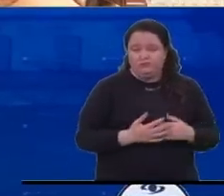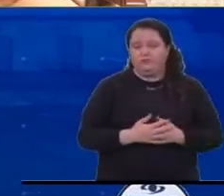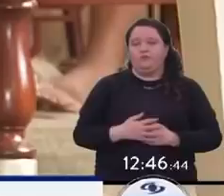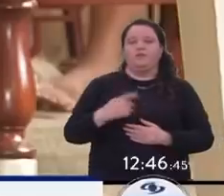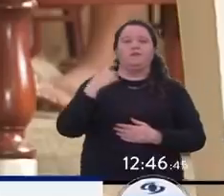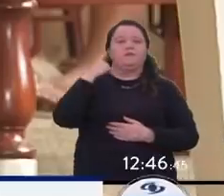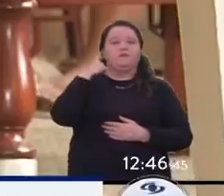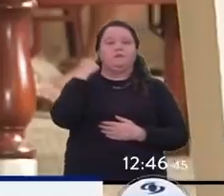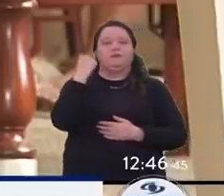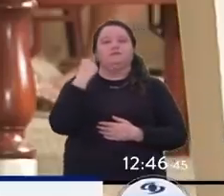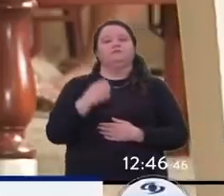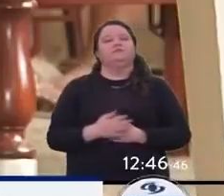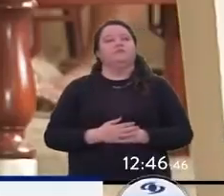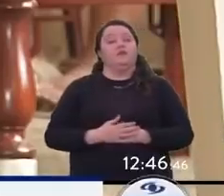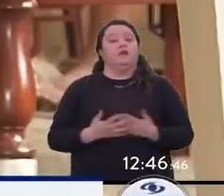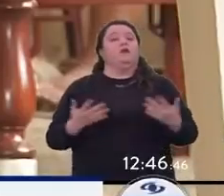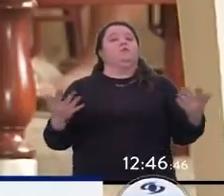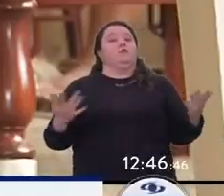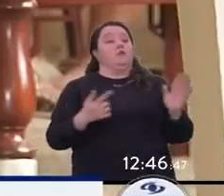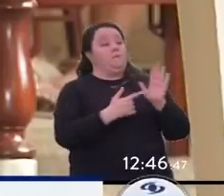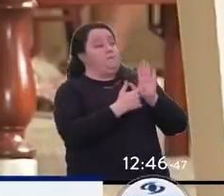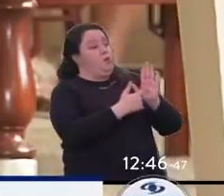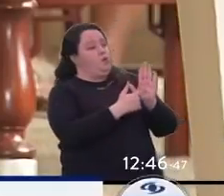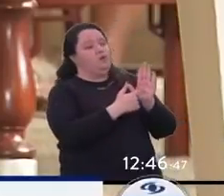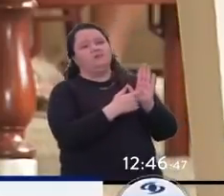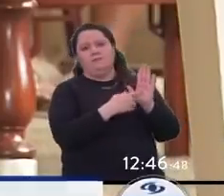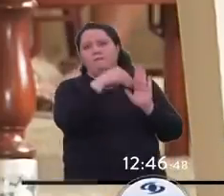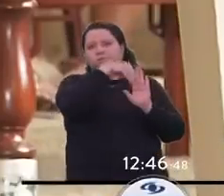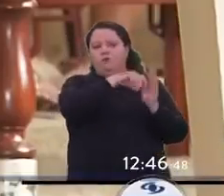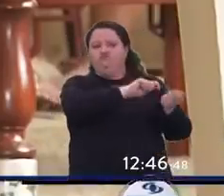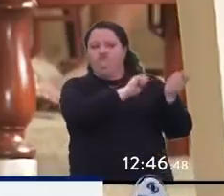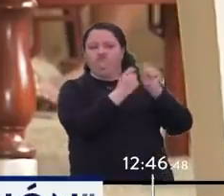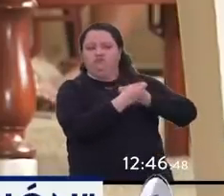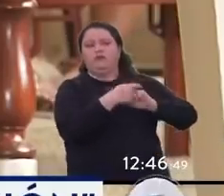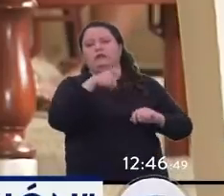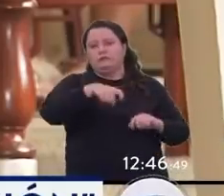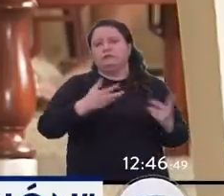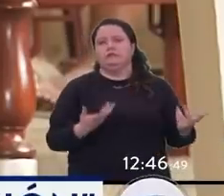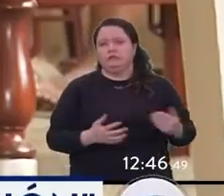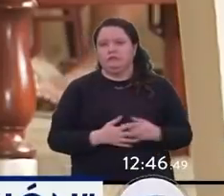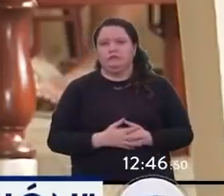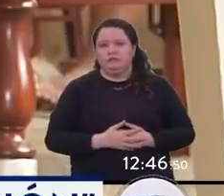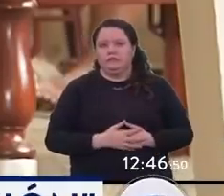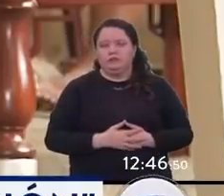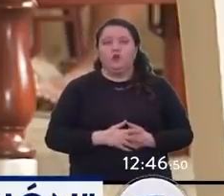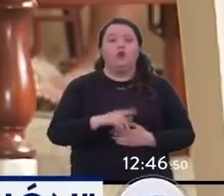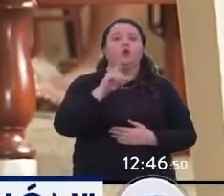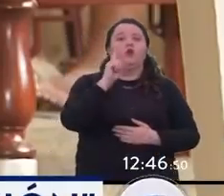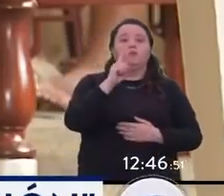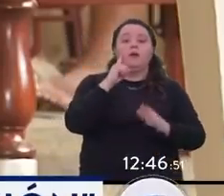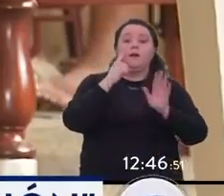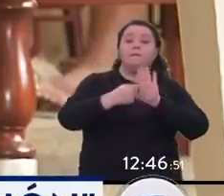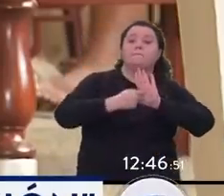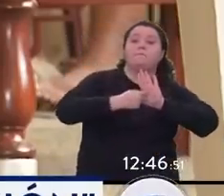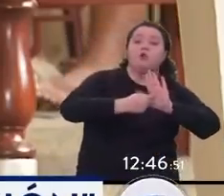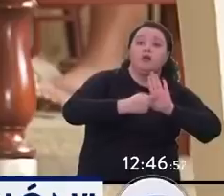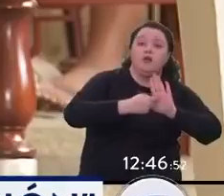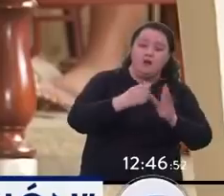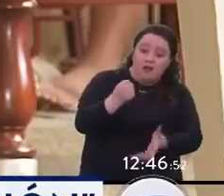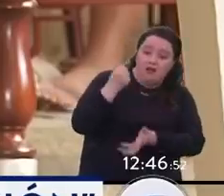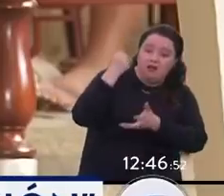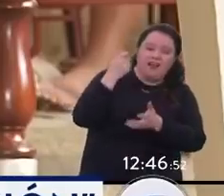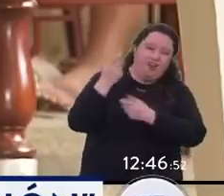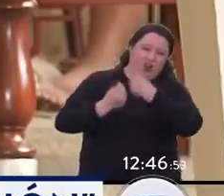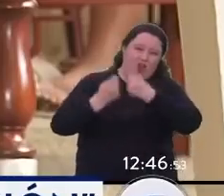Bueno, efectivamente este modelo necesita transformaciones, ¿no? Porque si hay un modelo económico que no le permite a todos